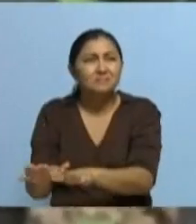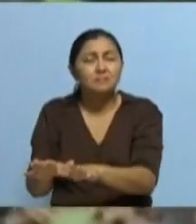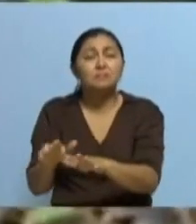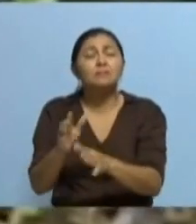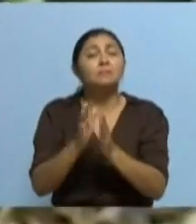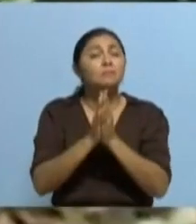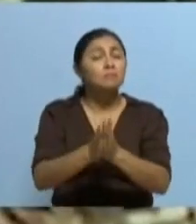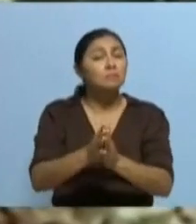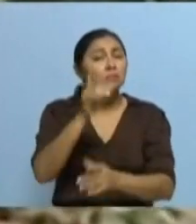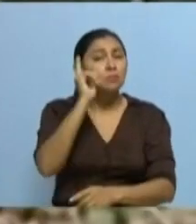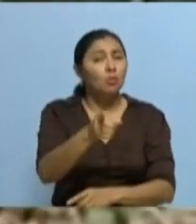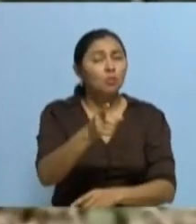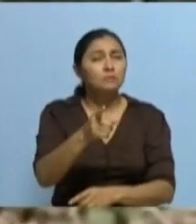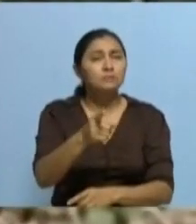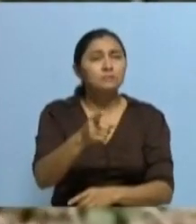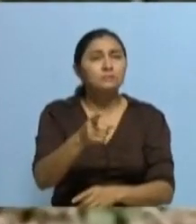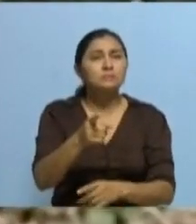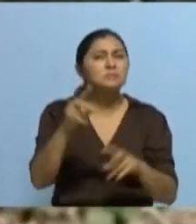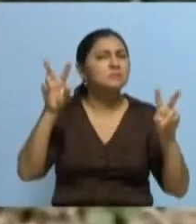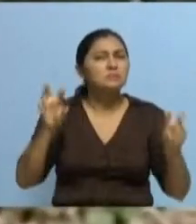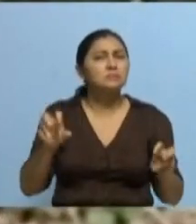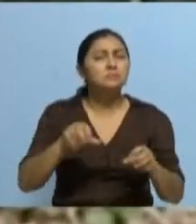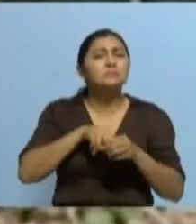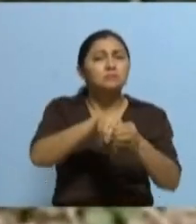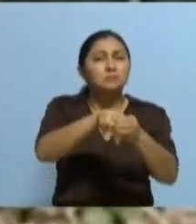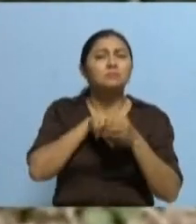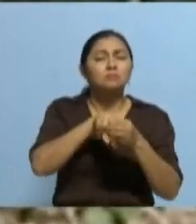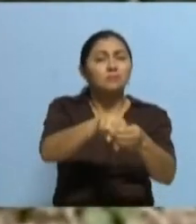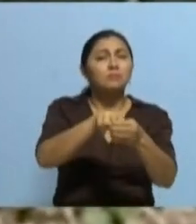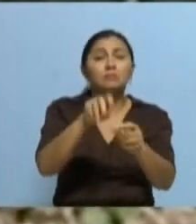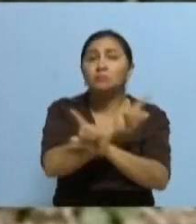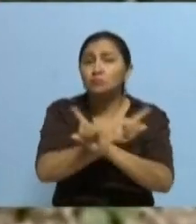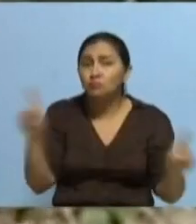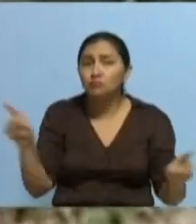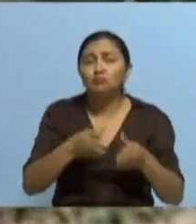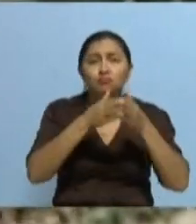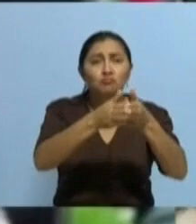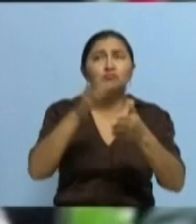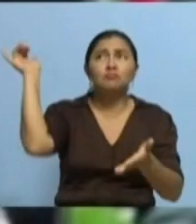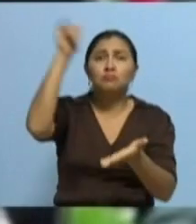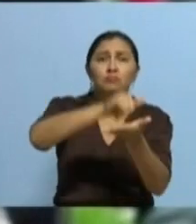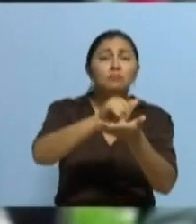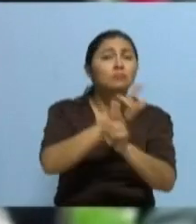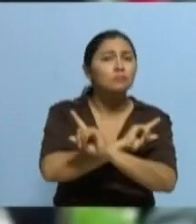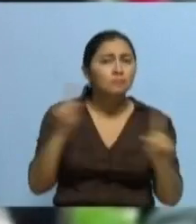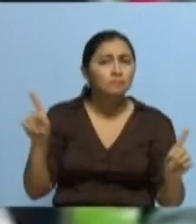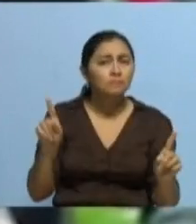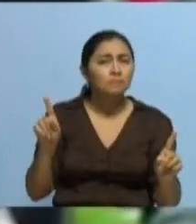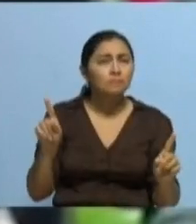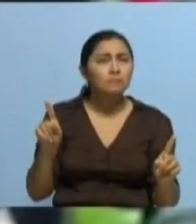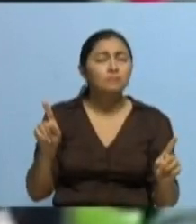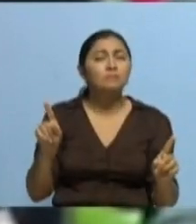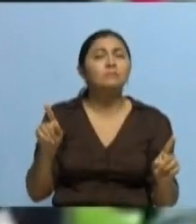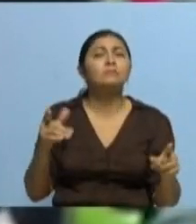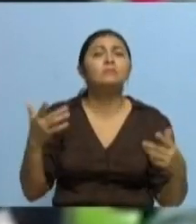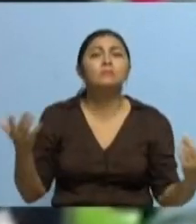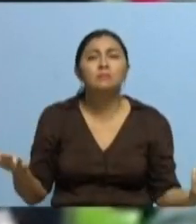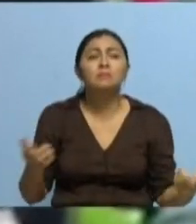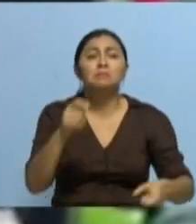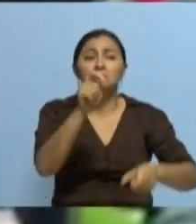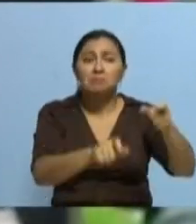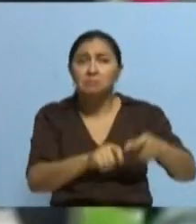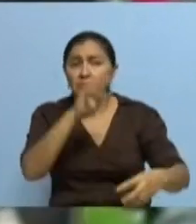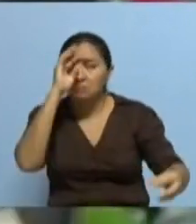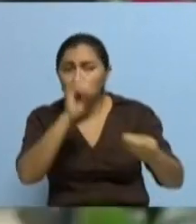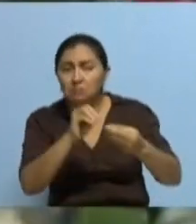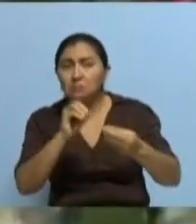no tenga que ver con el transporte terrestre, fluvial y aéreo. Los saboteadores tendrán el trato de acuerdo a